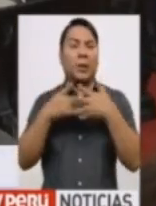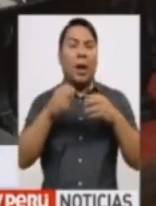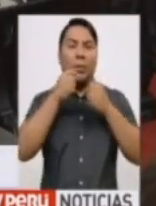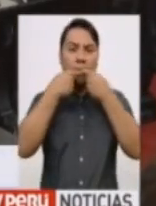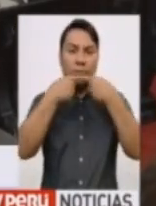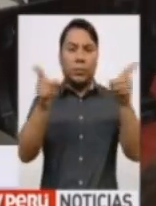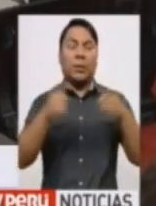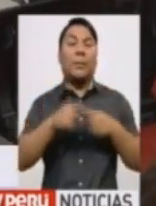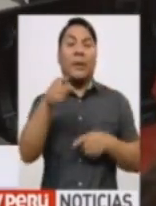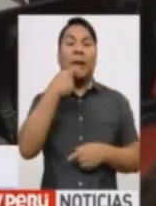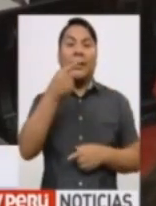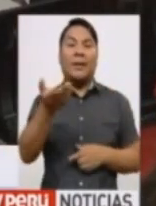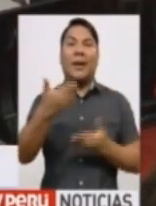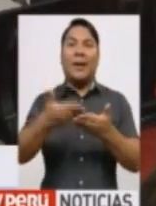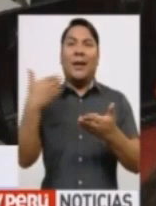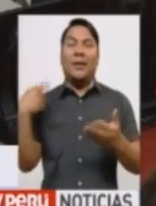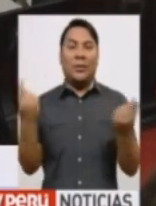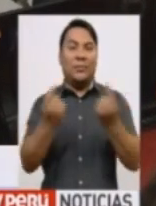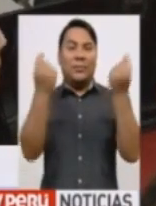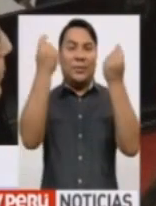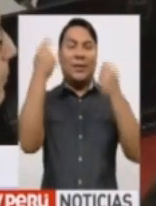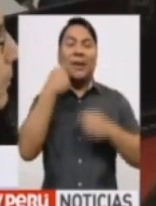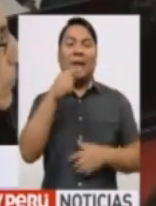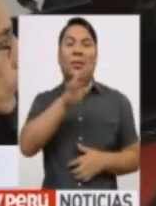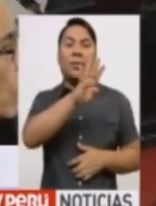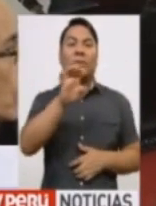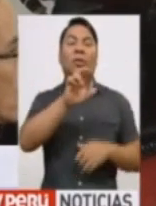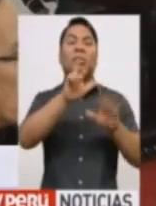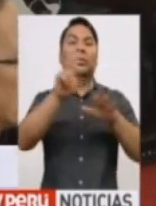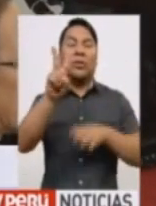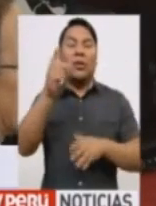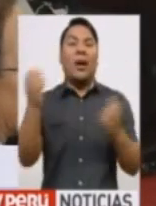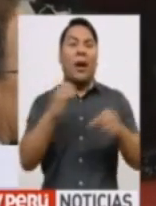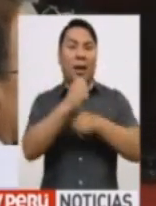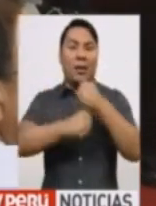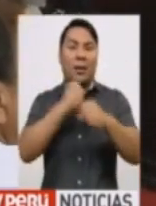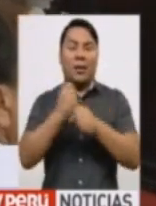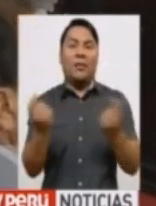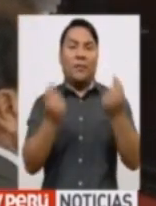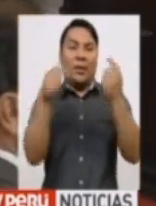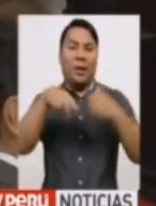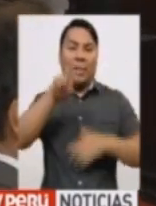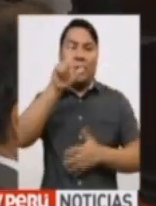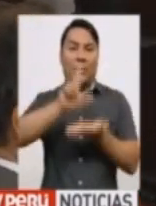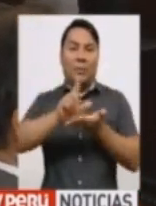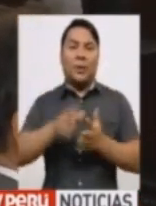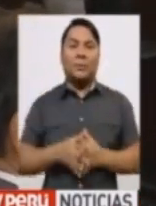luego de presidir la sesión solemne por los 482 años de fundación de la ciudad de Lima.